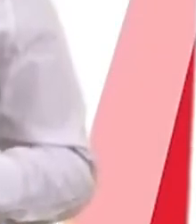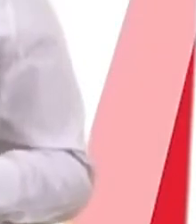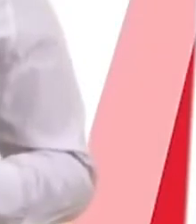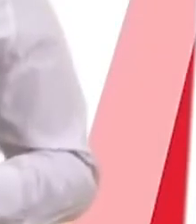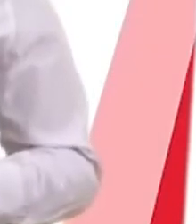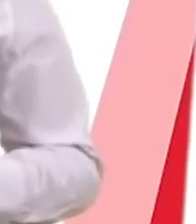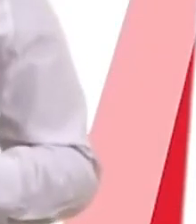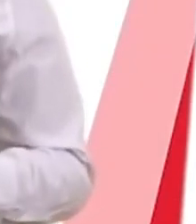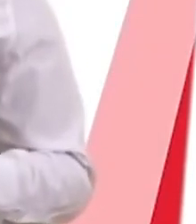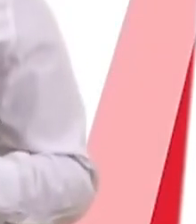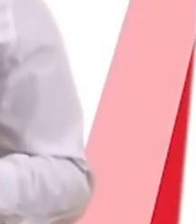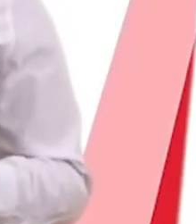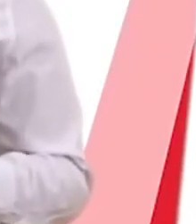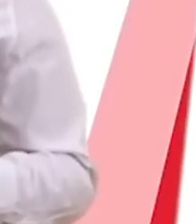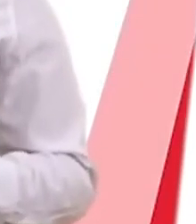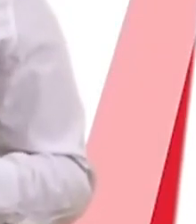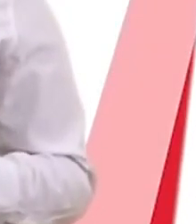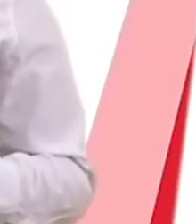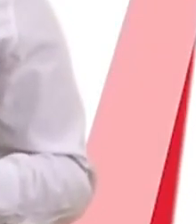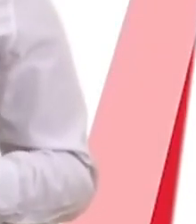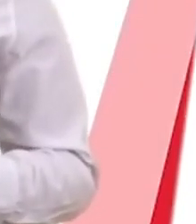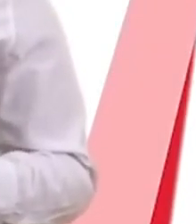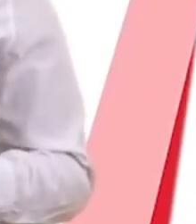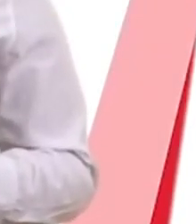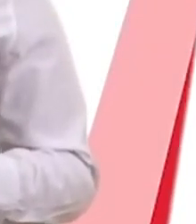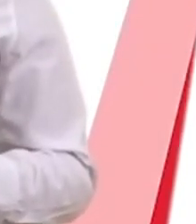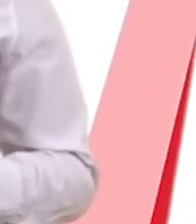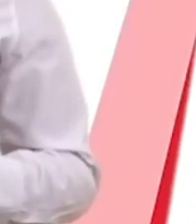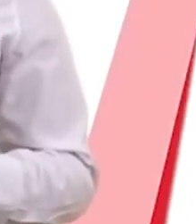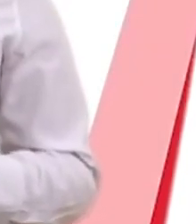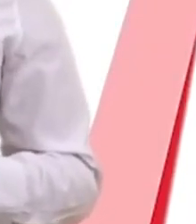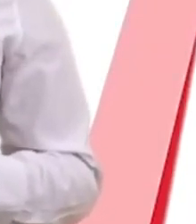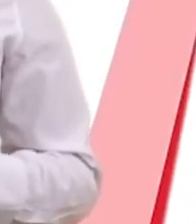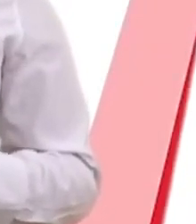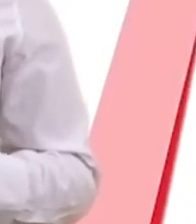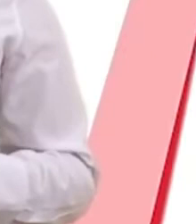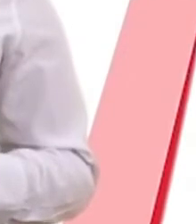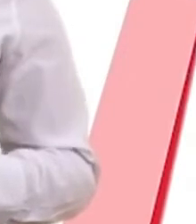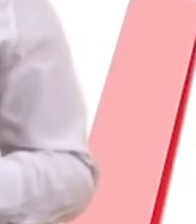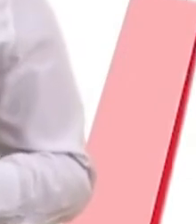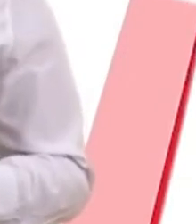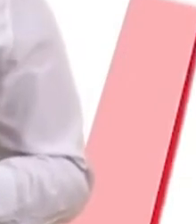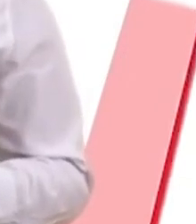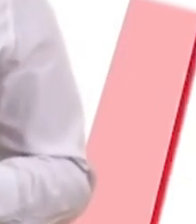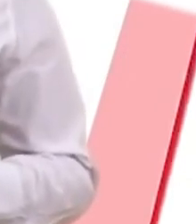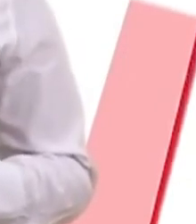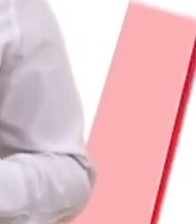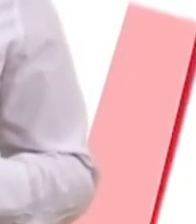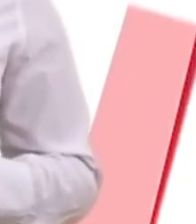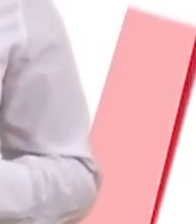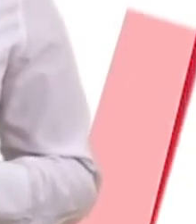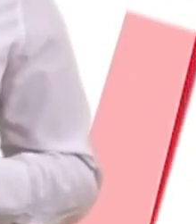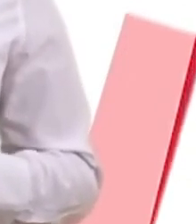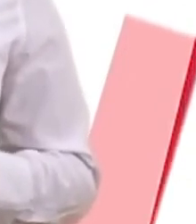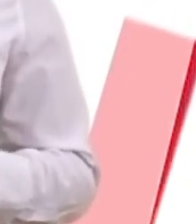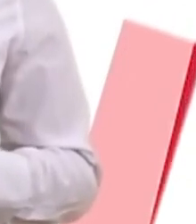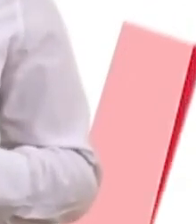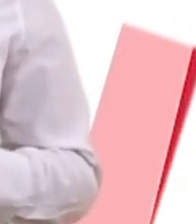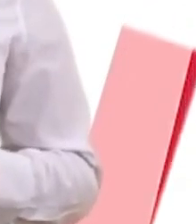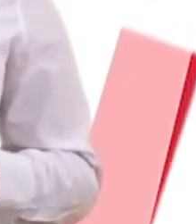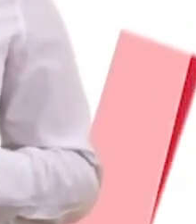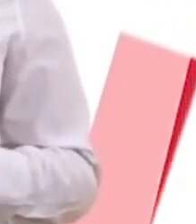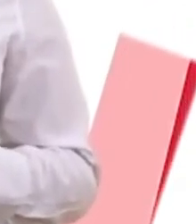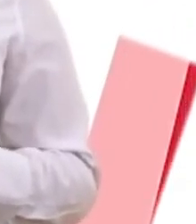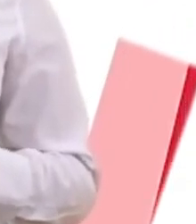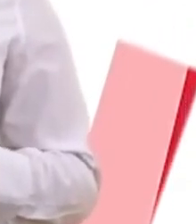¡Vamos! Le invito a disfrutar de Buena Vida, el programa para la persona adulta mayor que mejorará su calidad de vida por medio del entretenimiento y